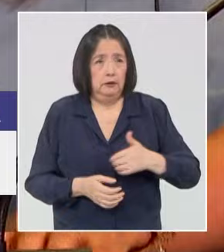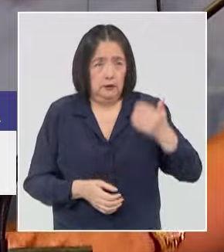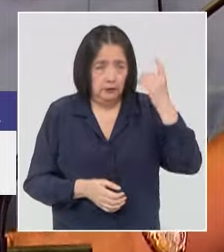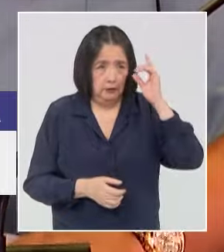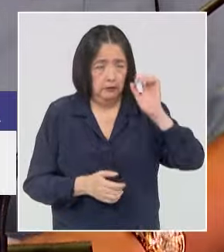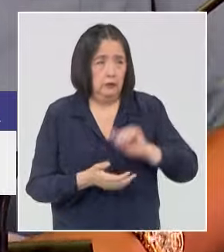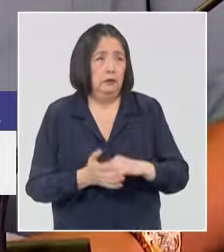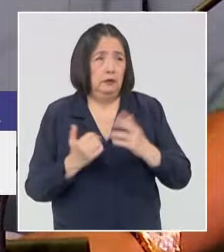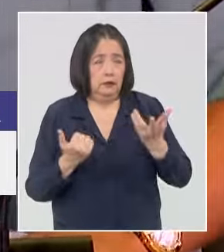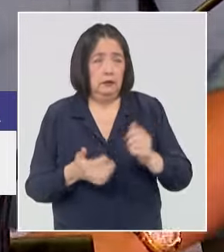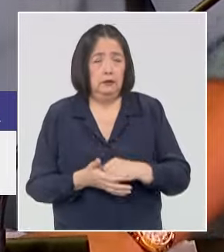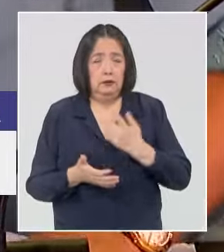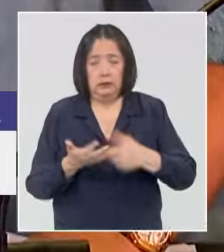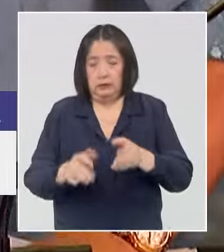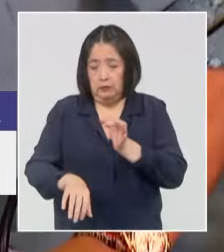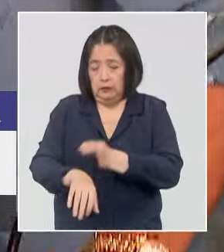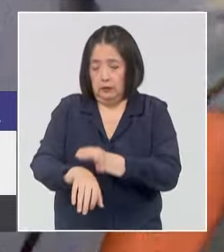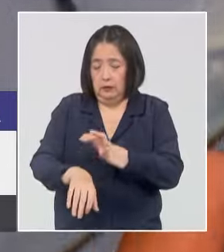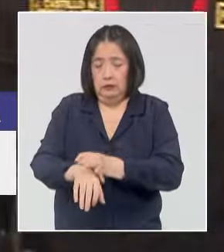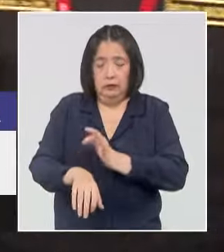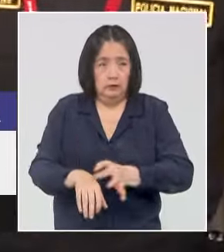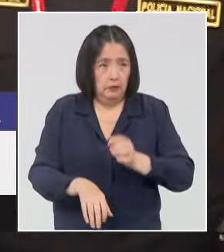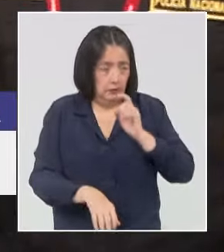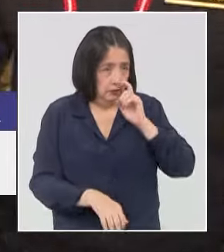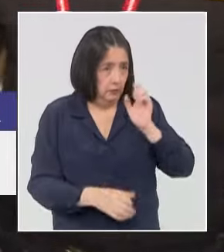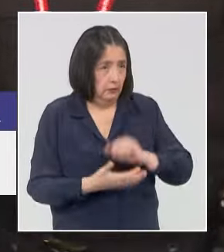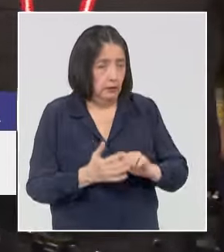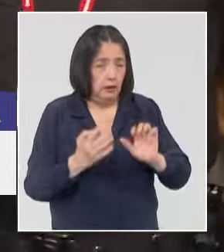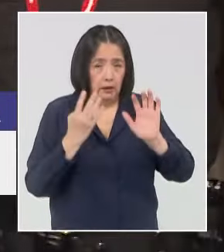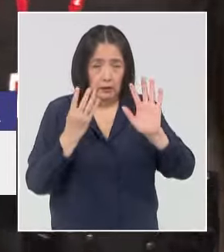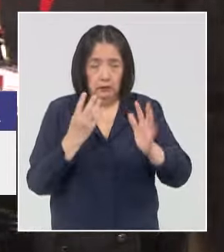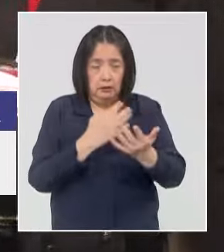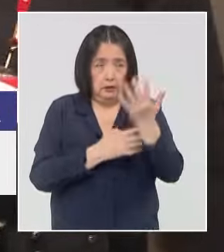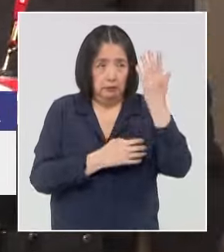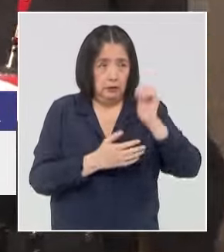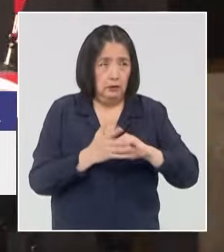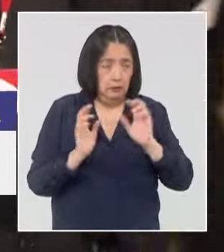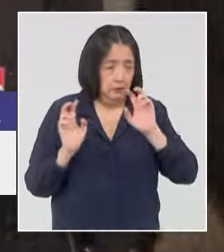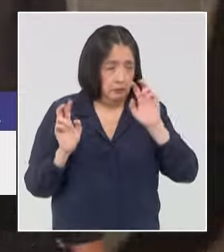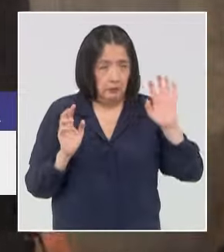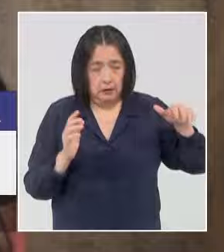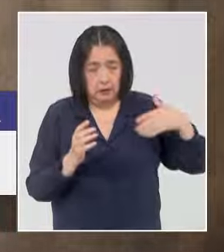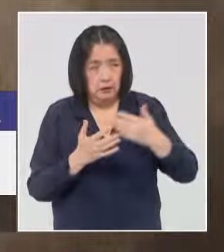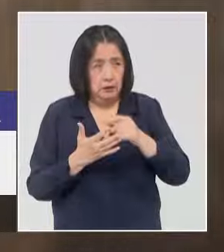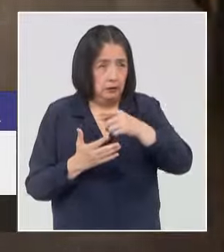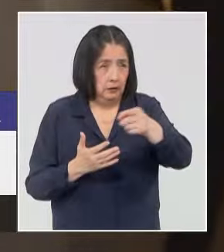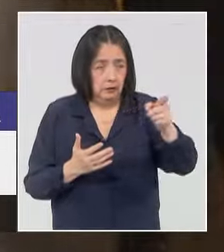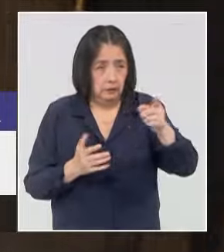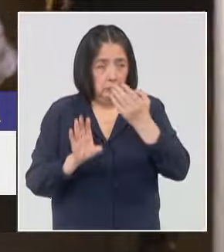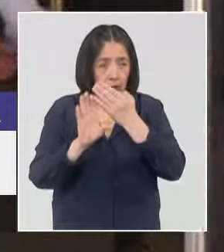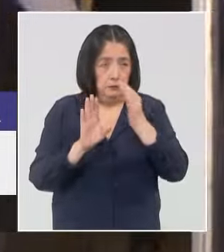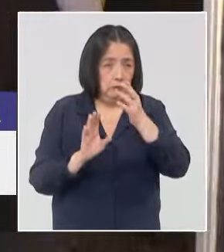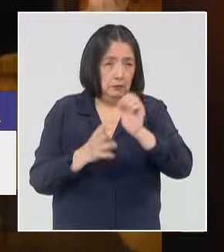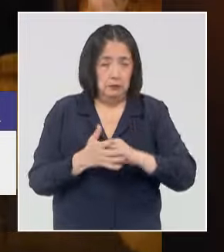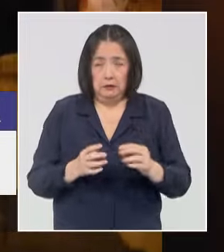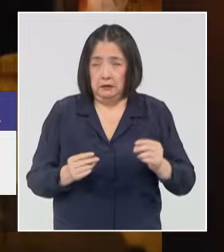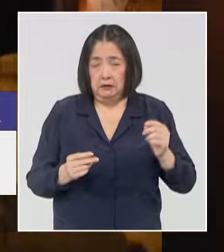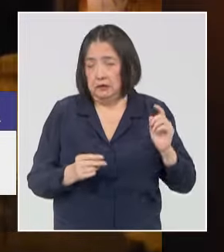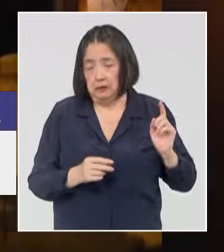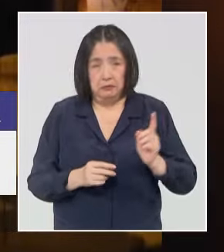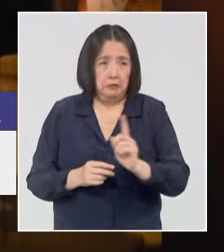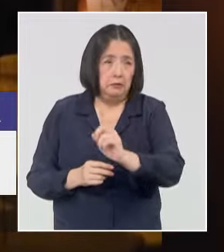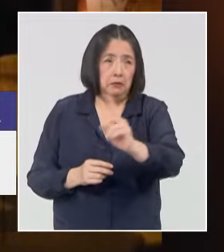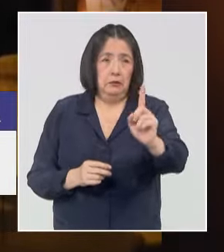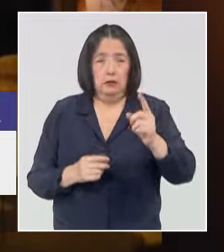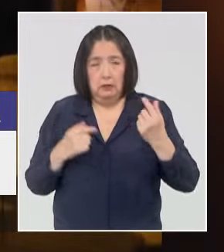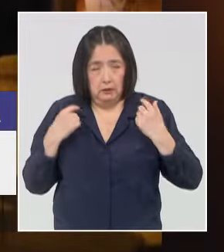en relación al caso de los relojes Rolex. A las 9 de la mañana, nosotros hemos visto llegar por una de las puertas, de manera muy rauda,